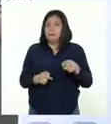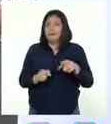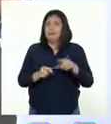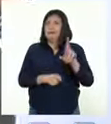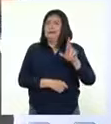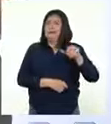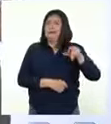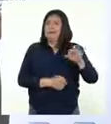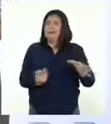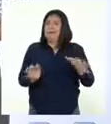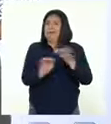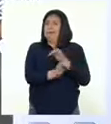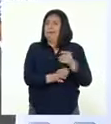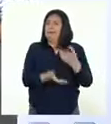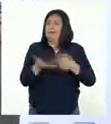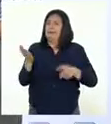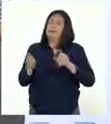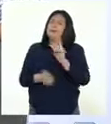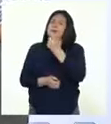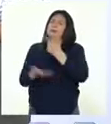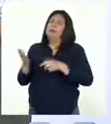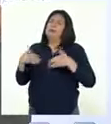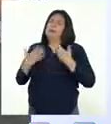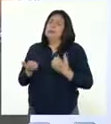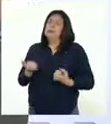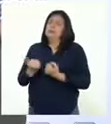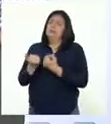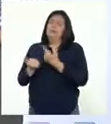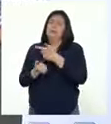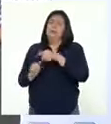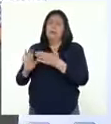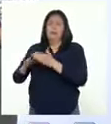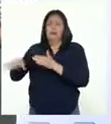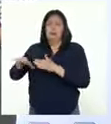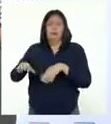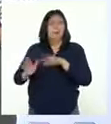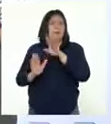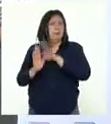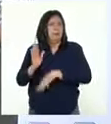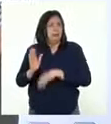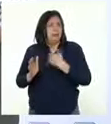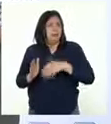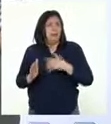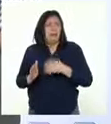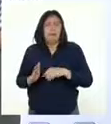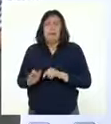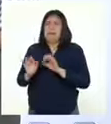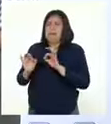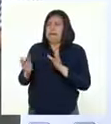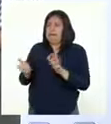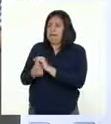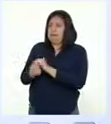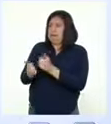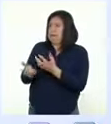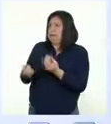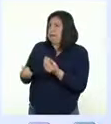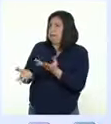Raquel, ¿qué creen que es lo primero que podrían hacer para contribuir a que su localidad sea menos vulnerable ante posibles